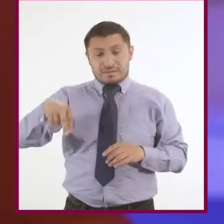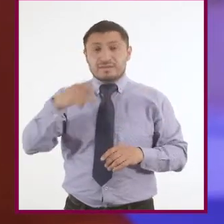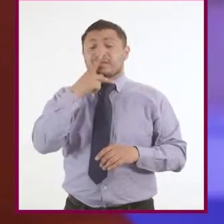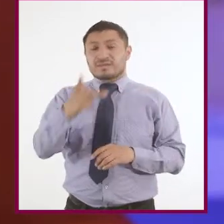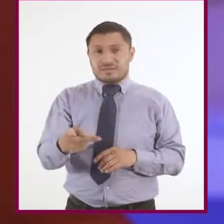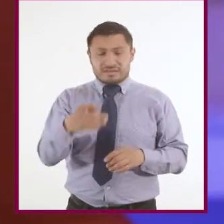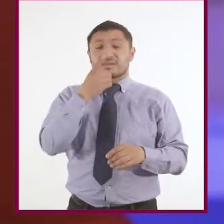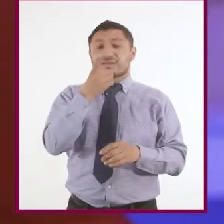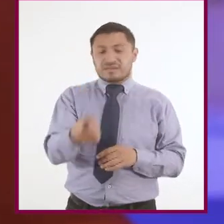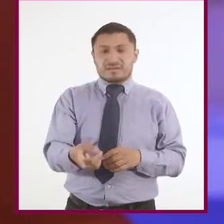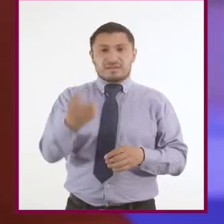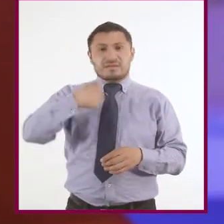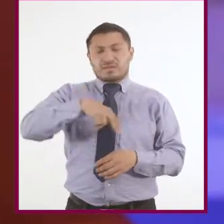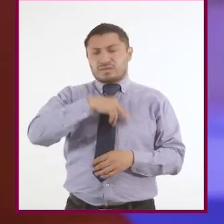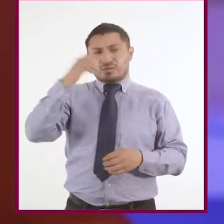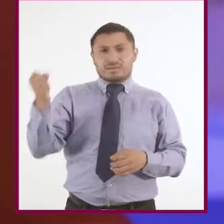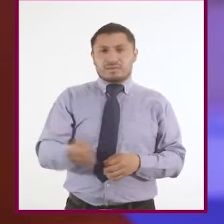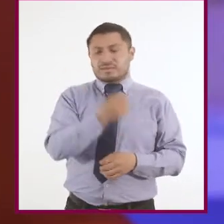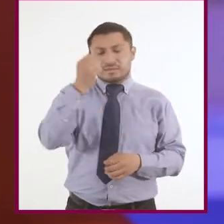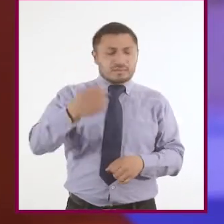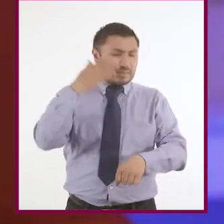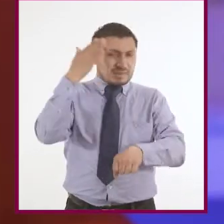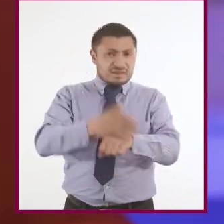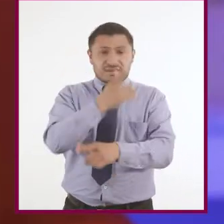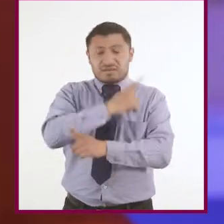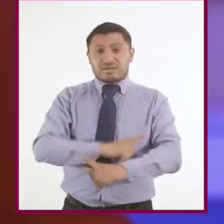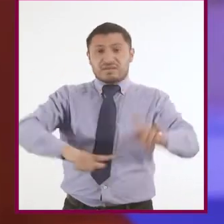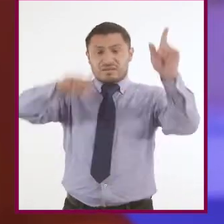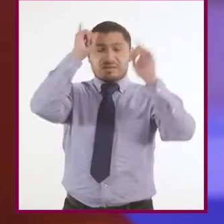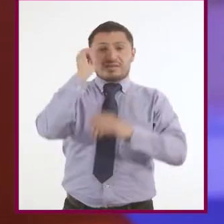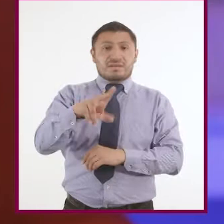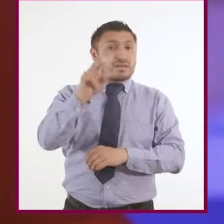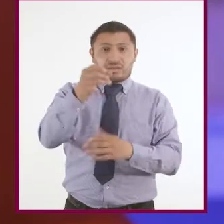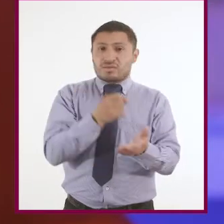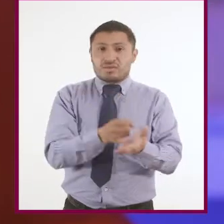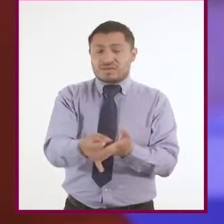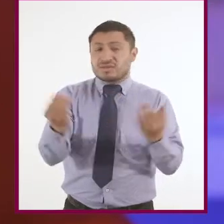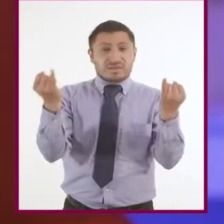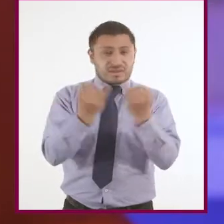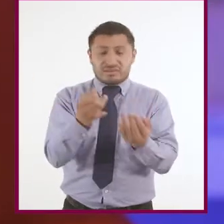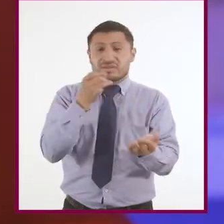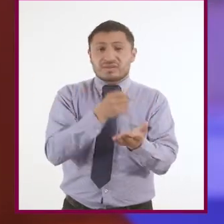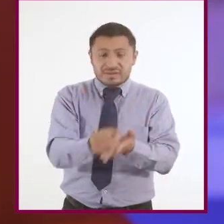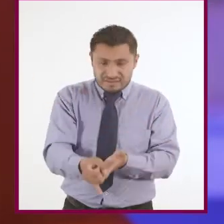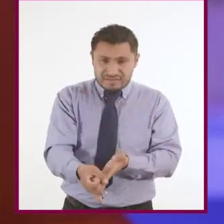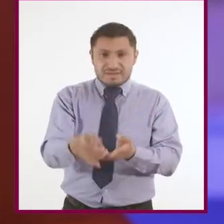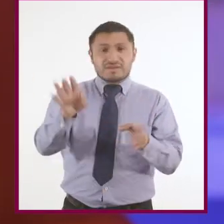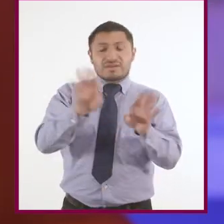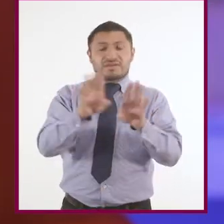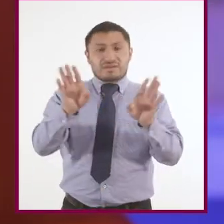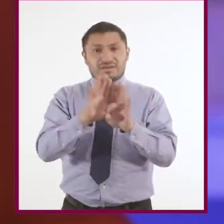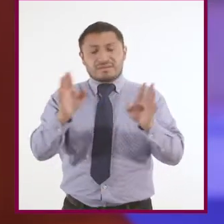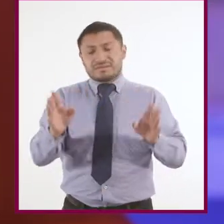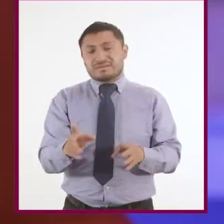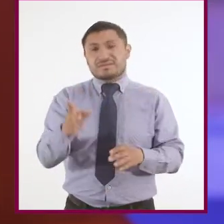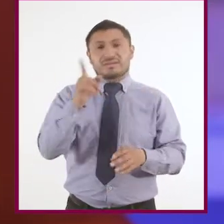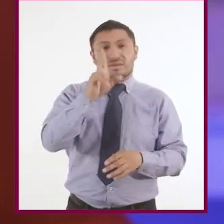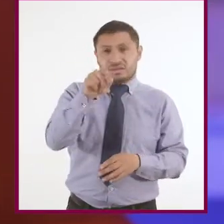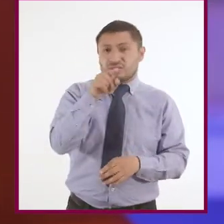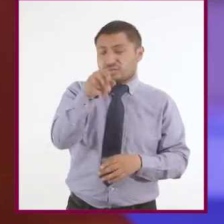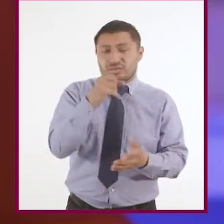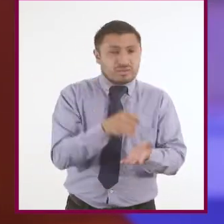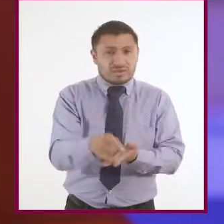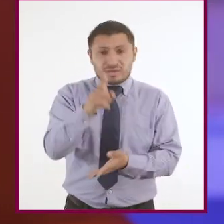estamos condenados a la libertad. Esto quiere decir que incluso no decidir es también una decisión. Al no tomar una decisión estamos ejerciendo nuestra